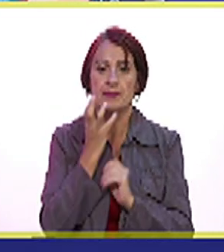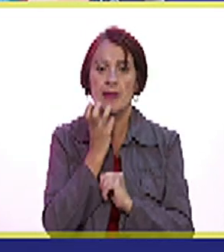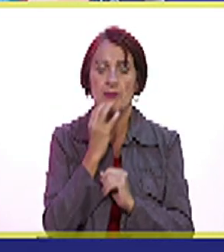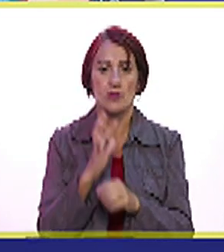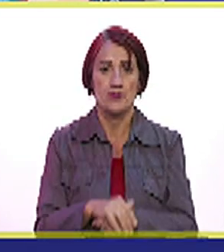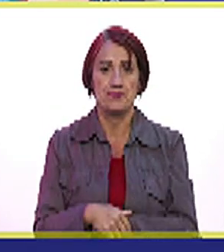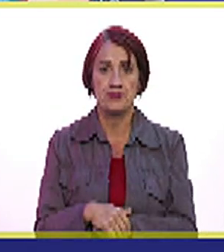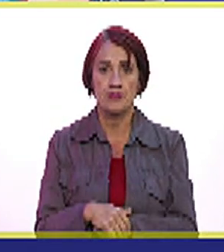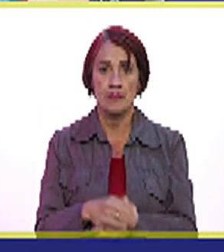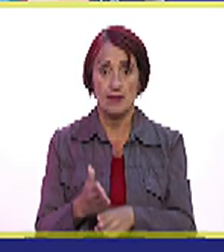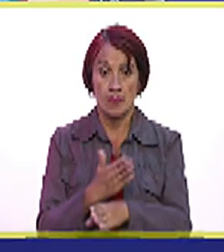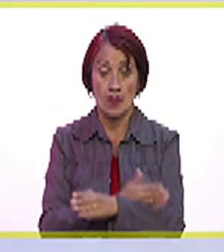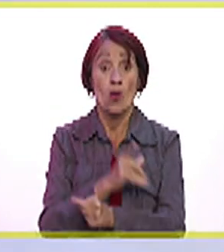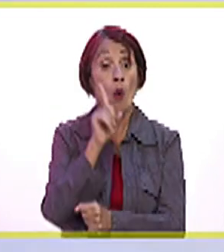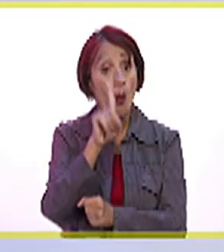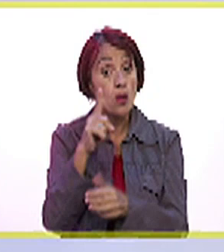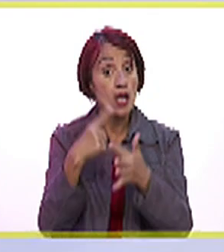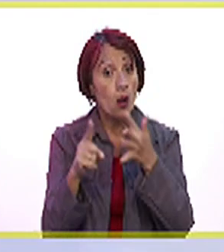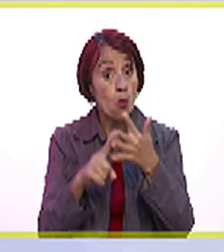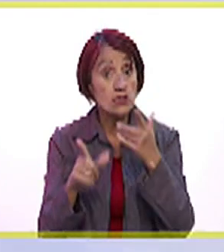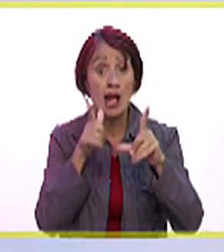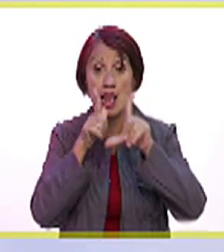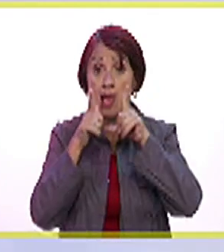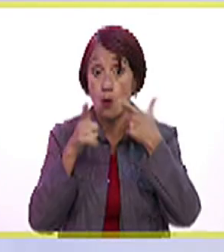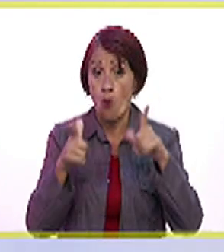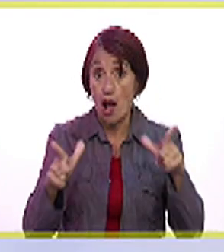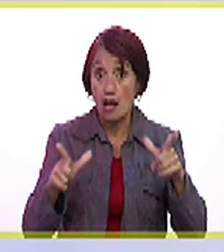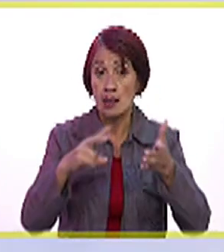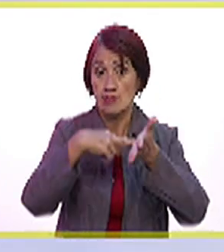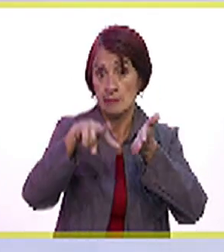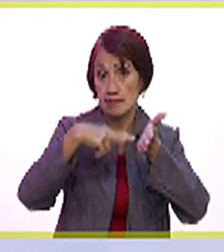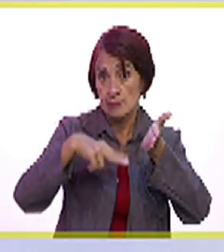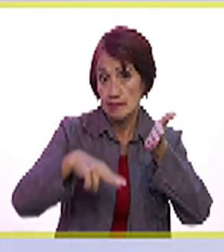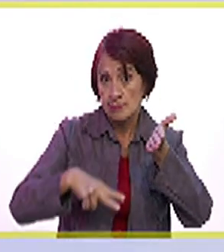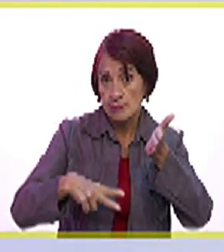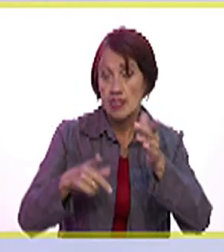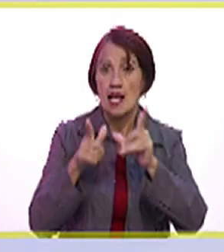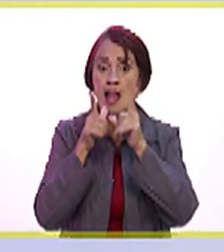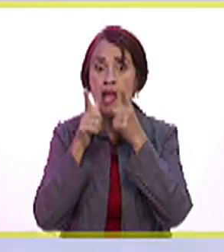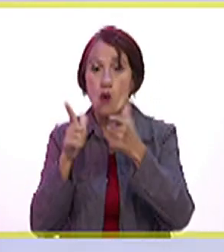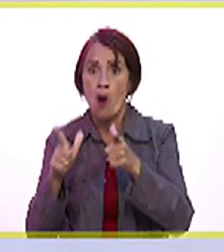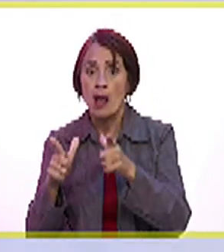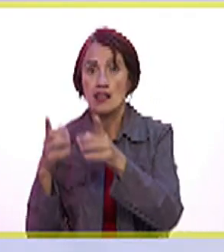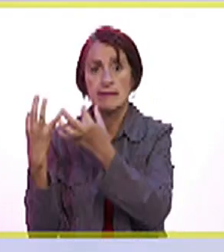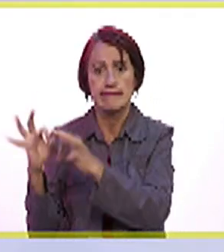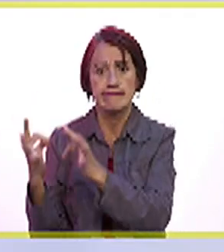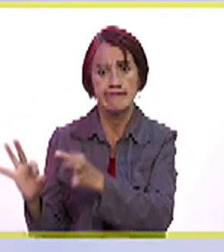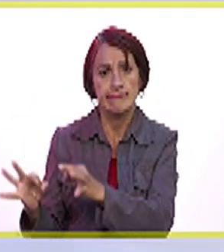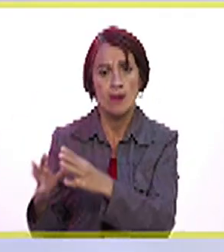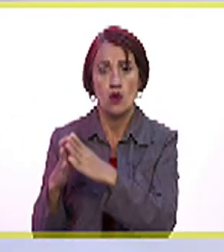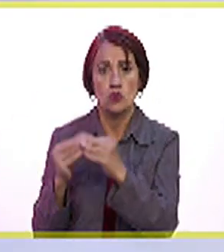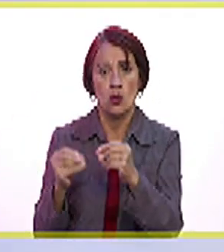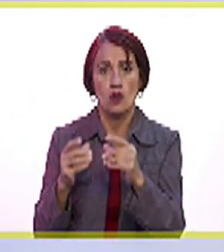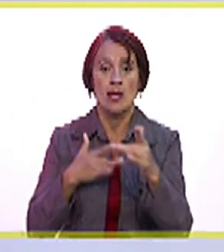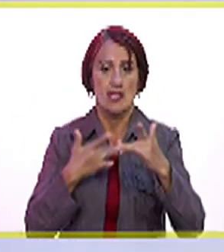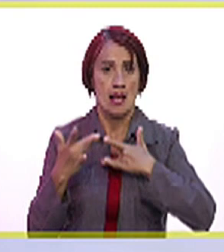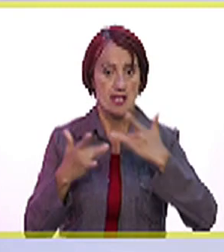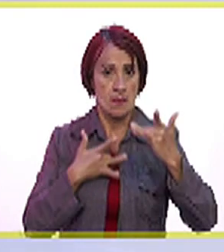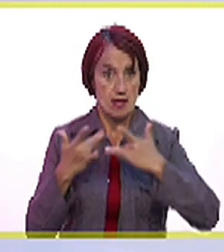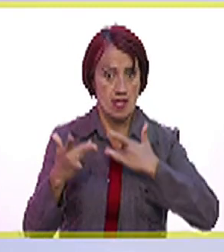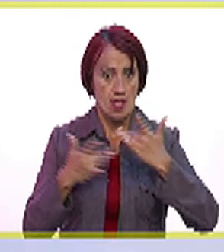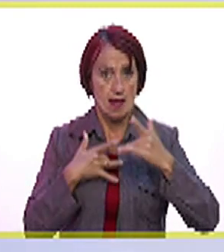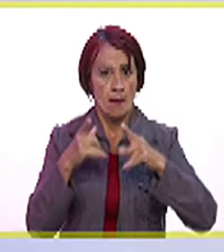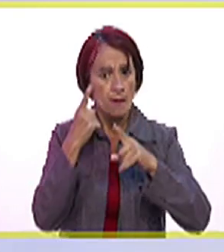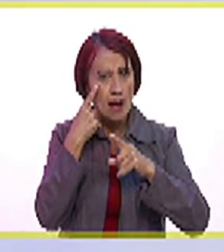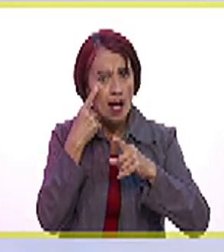decía, una cosa es el lenguaje literario y otro es el lenguaje coloquial. Por eso es que cuando yo realice esta actividad, usted va a